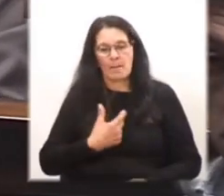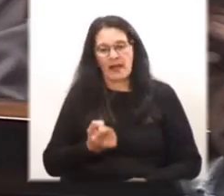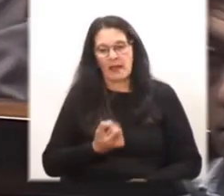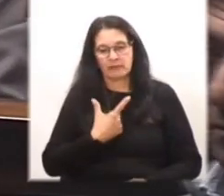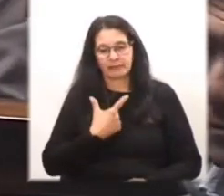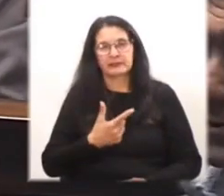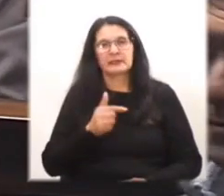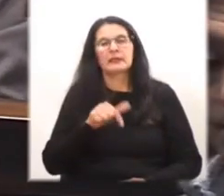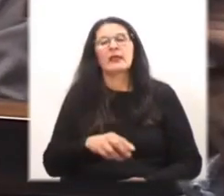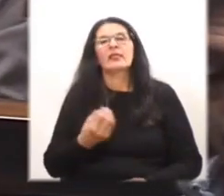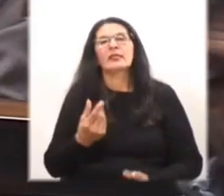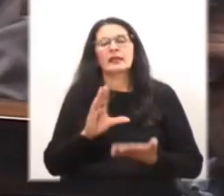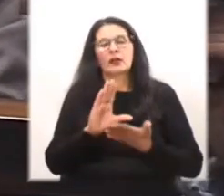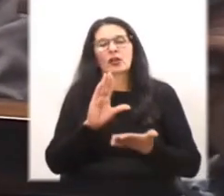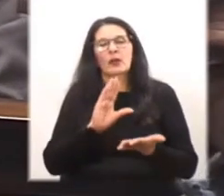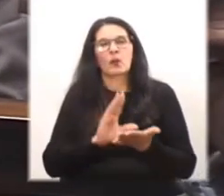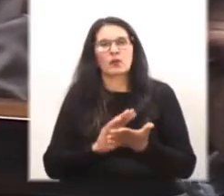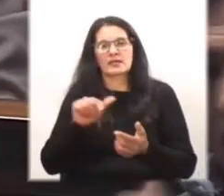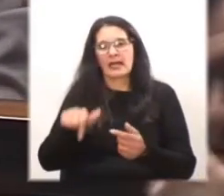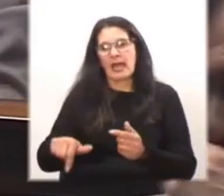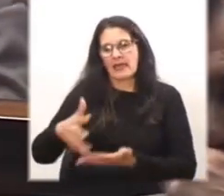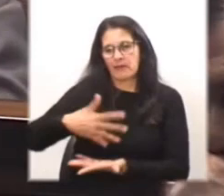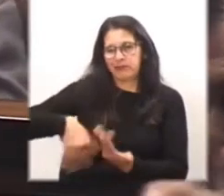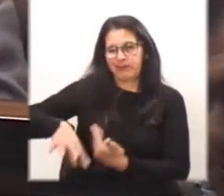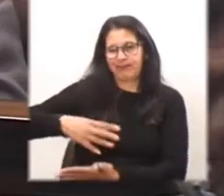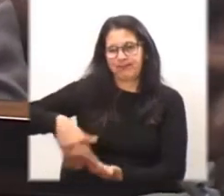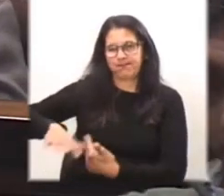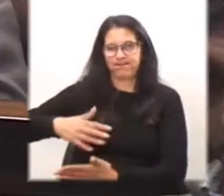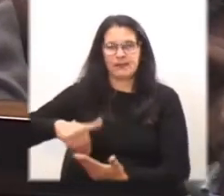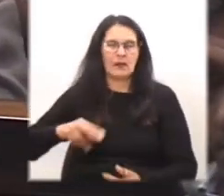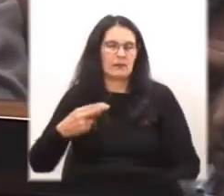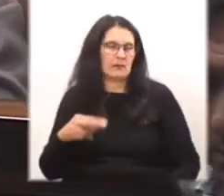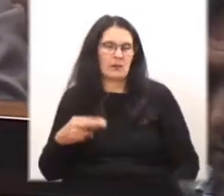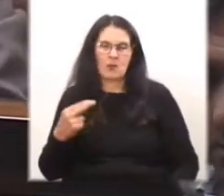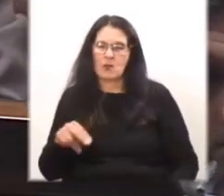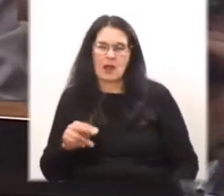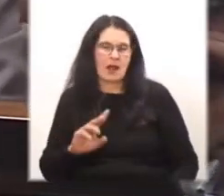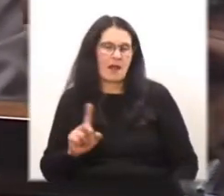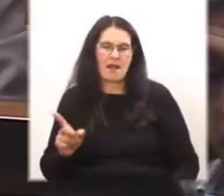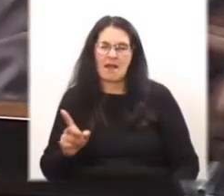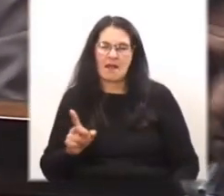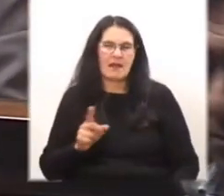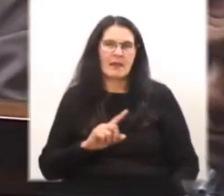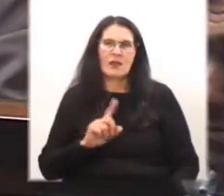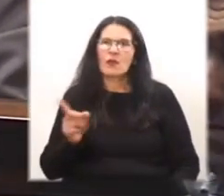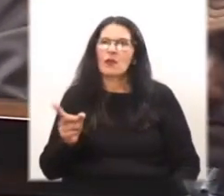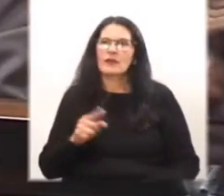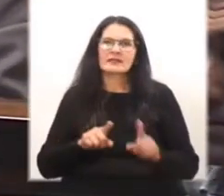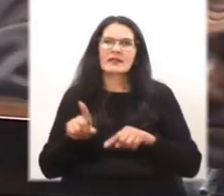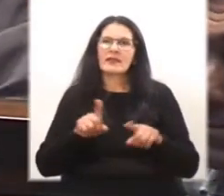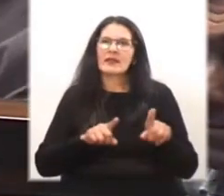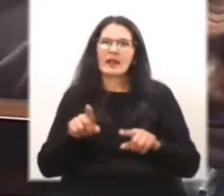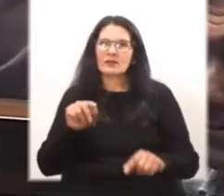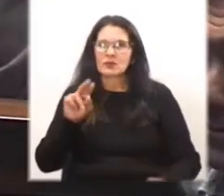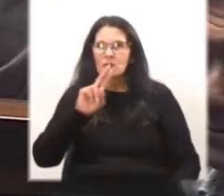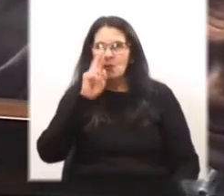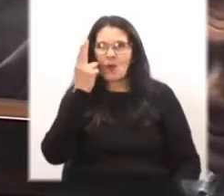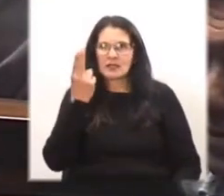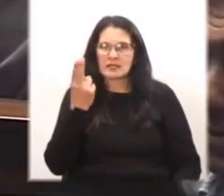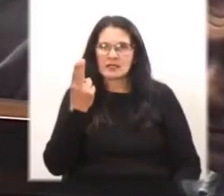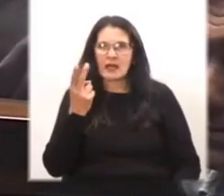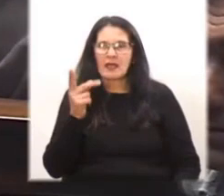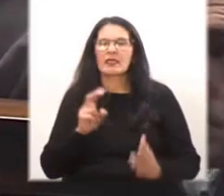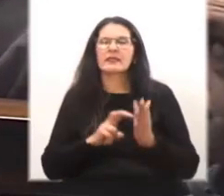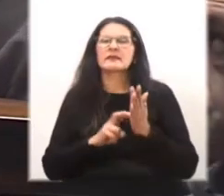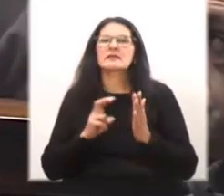electoralmente de los recursos que allí se distribuyen? Nunca. No ha salido de la delegación uruguaya de